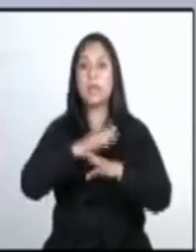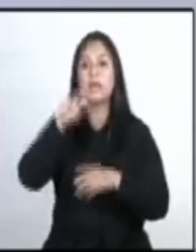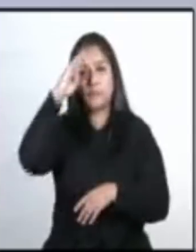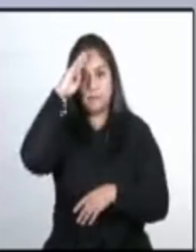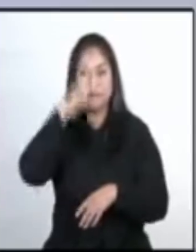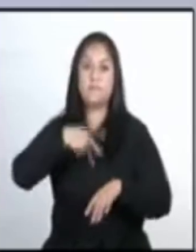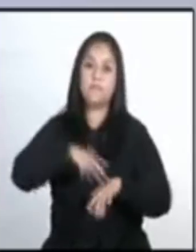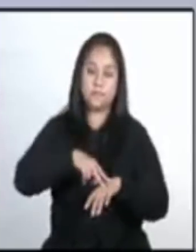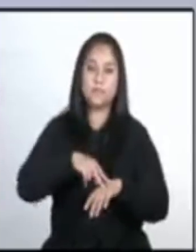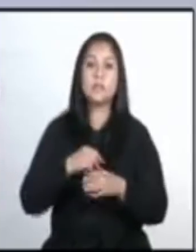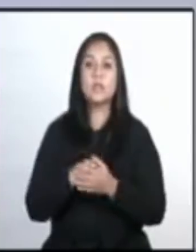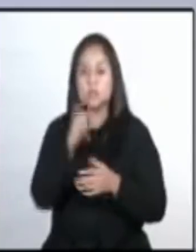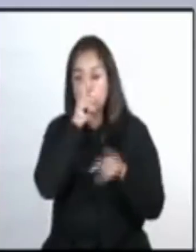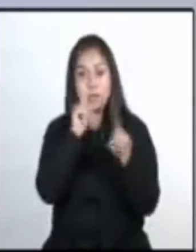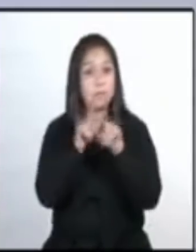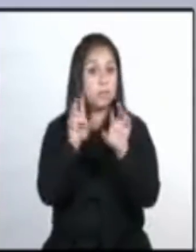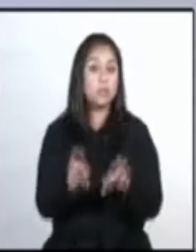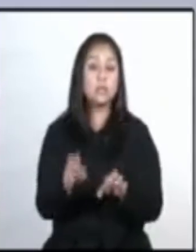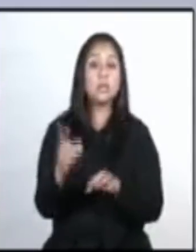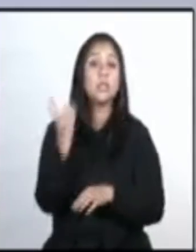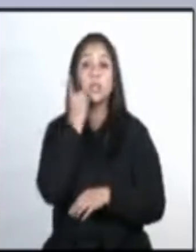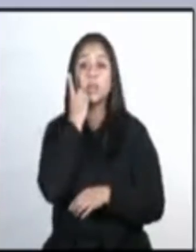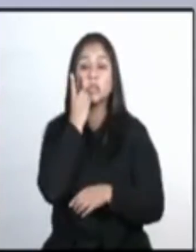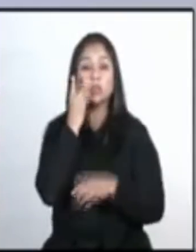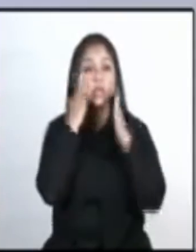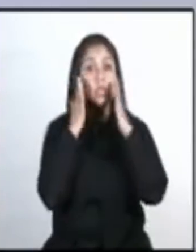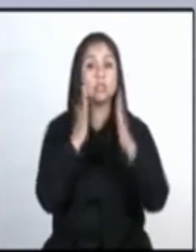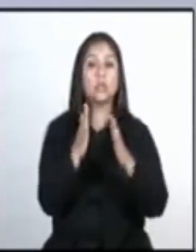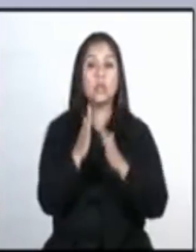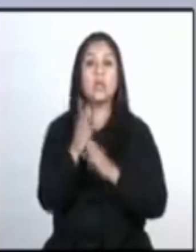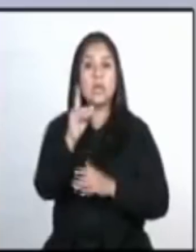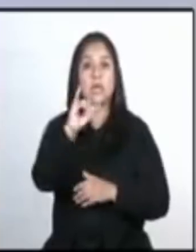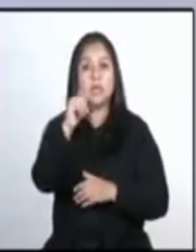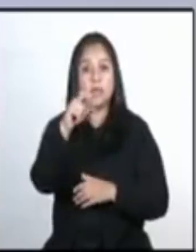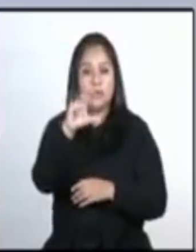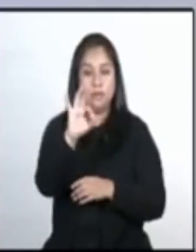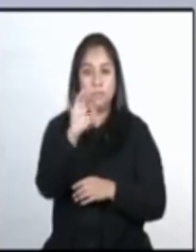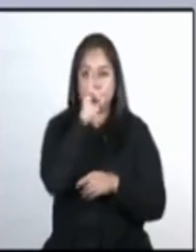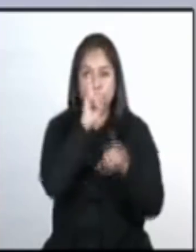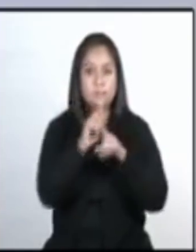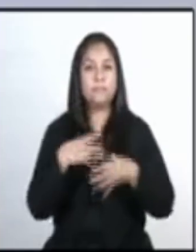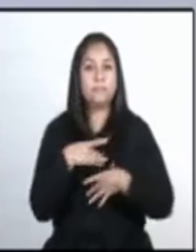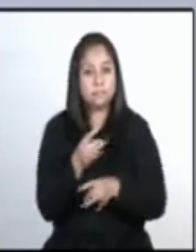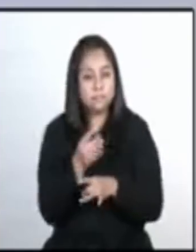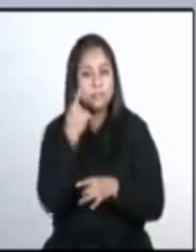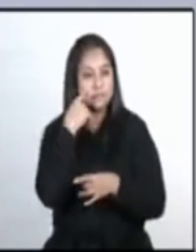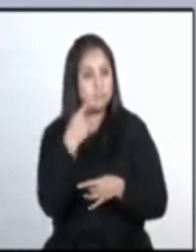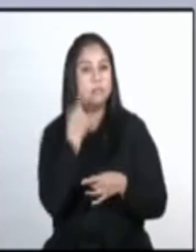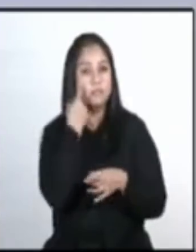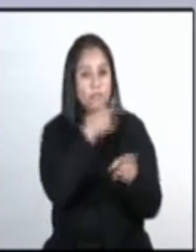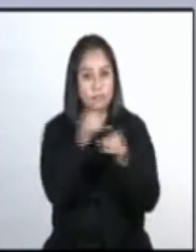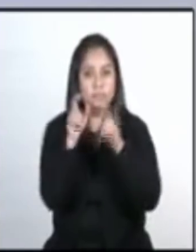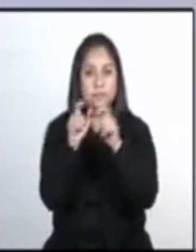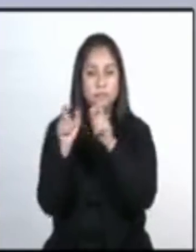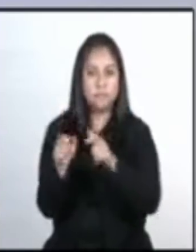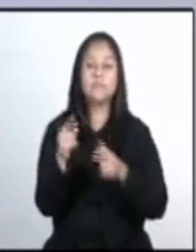nacional, el personal de la Dirección de Atención al Consumidor para que protejamos los intereses de los guatemaltecos, el personal